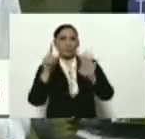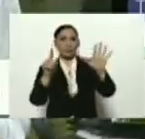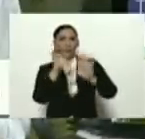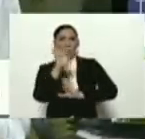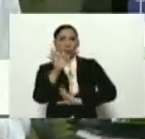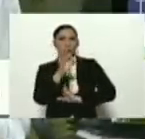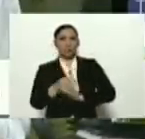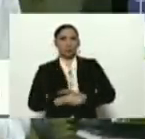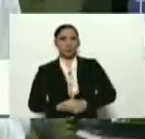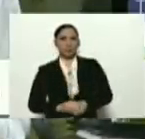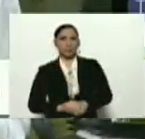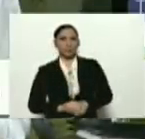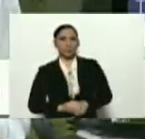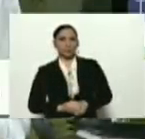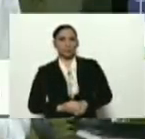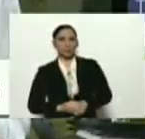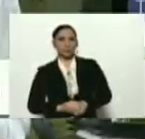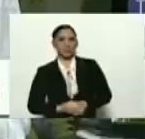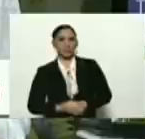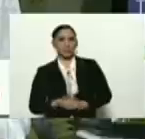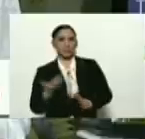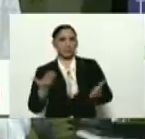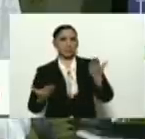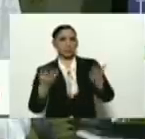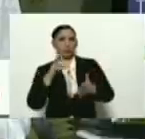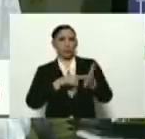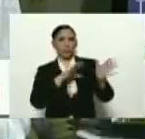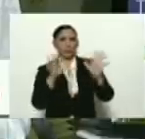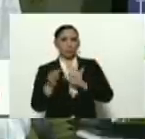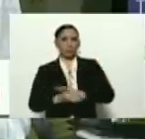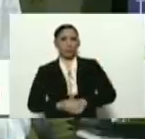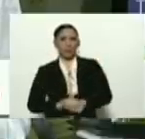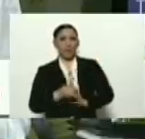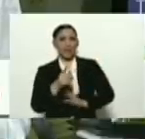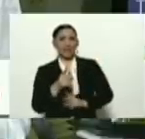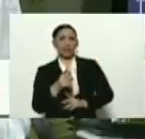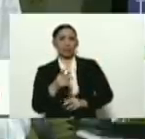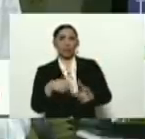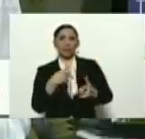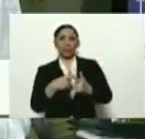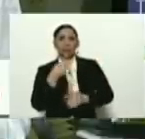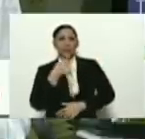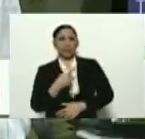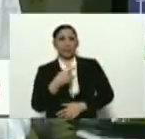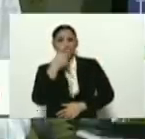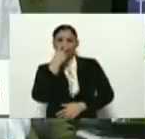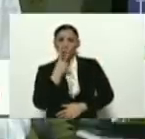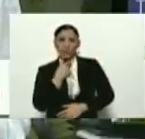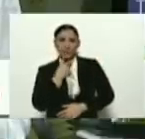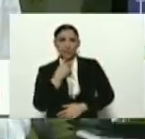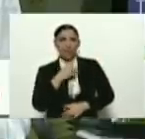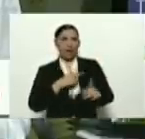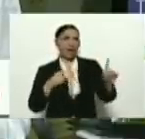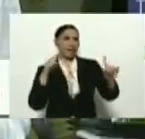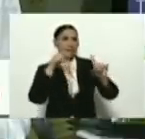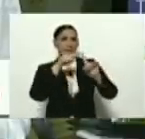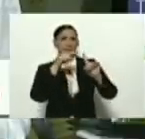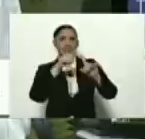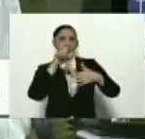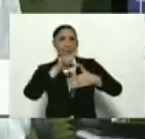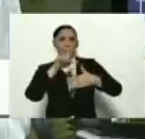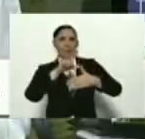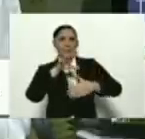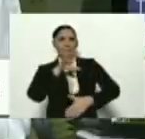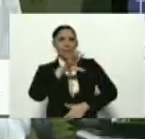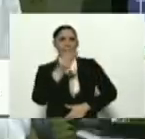puntos porcentuales con respecto a 2019. Esto implica que la pobreza alcanzaría en América Latina la